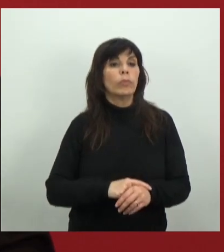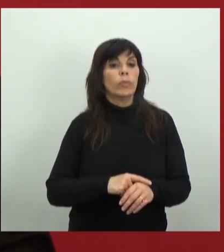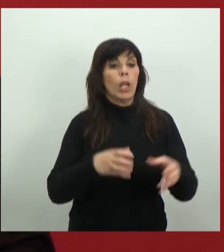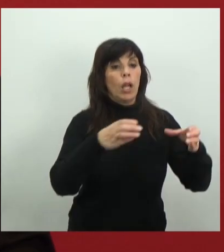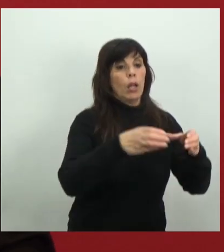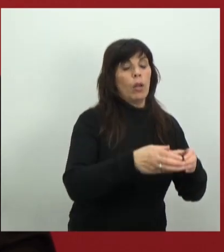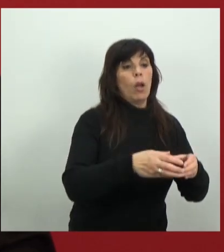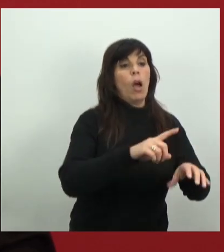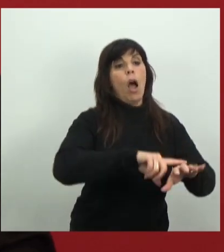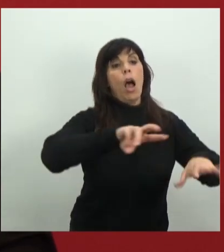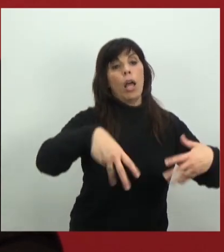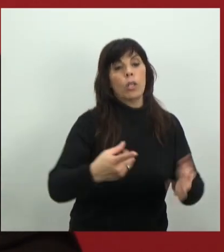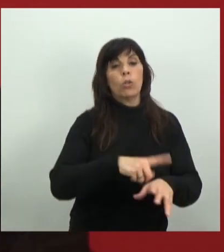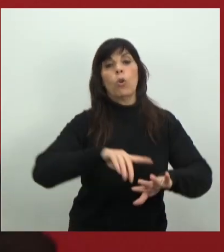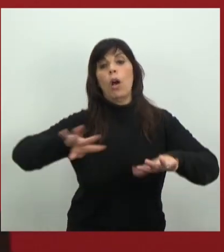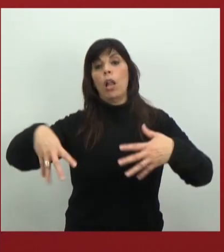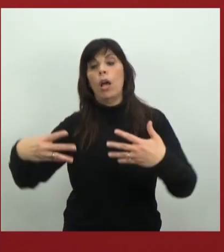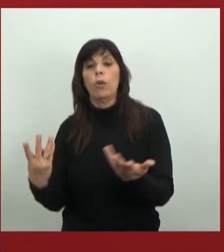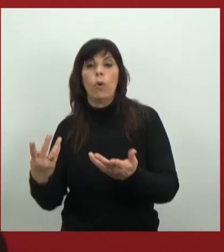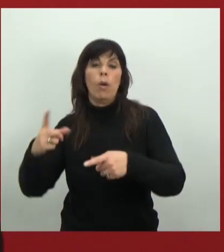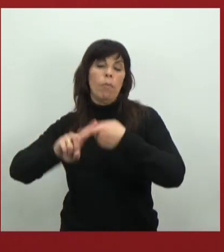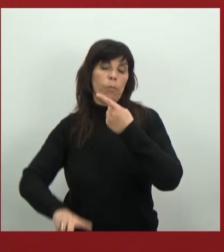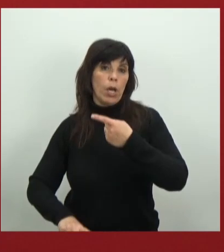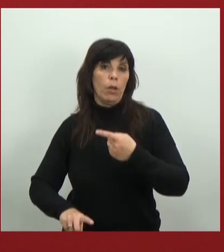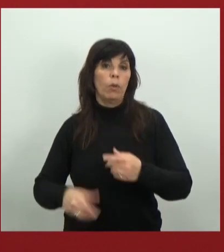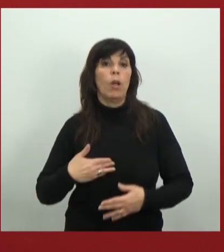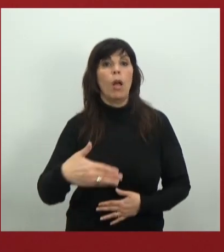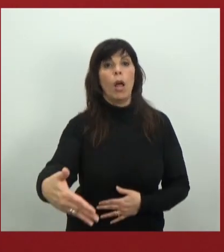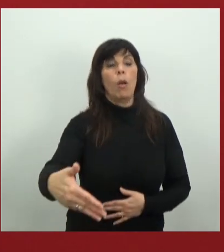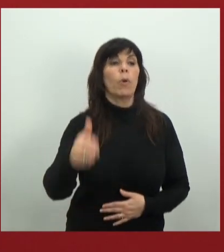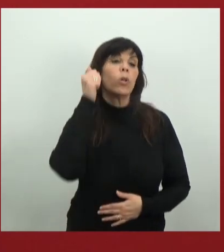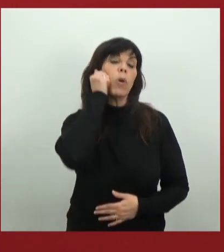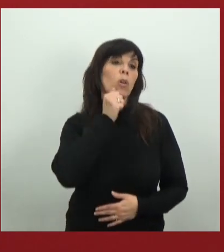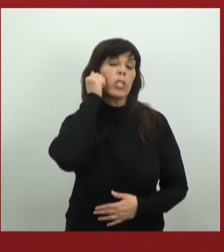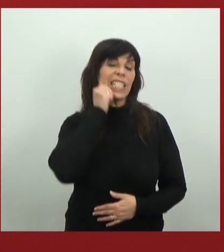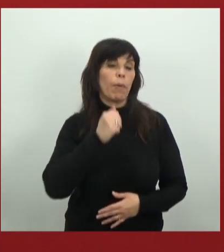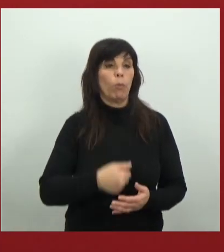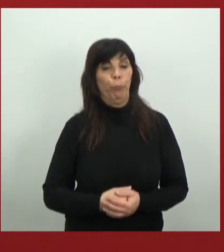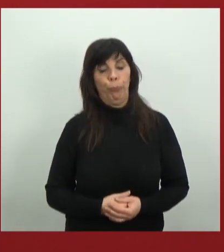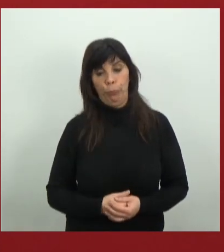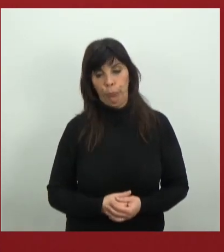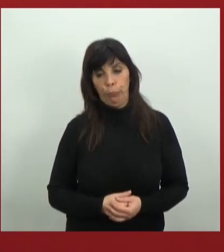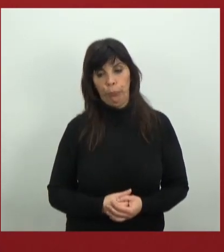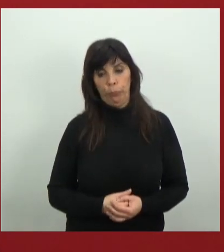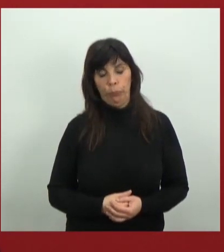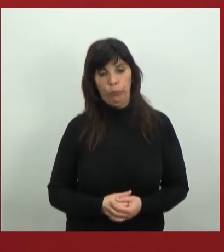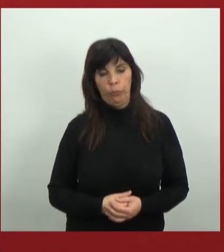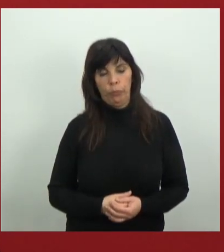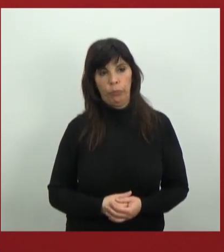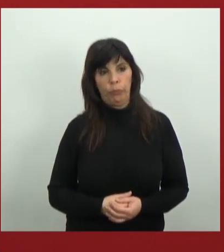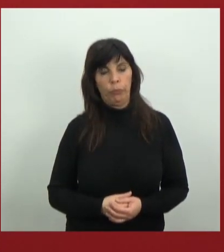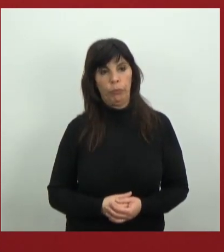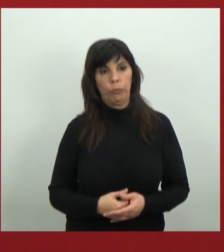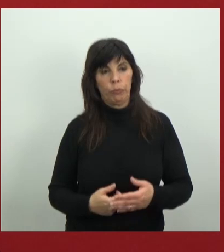voy a dar esa enseñanza. Próximo día sábado, que si no me equivoco es el